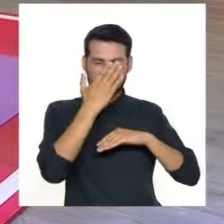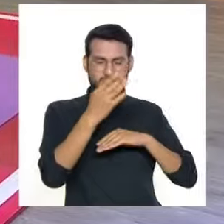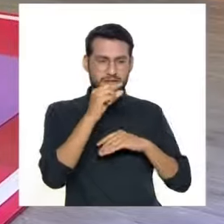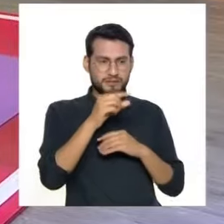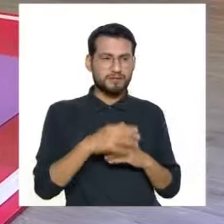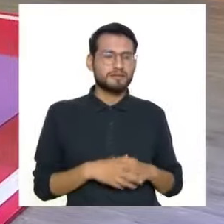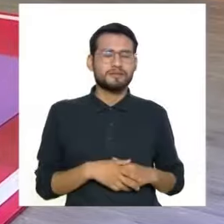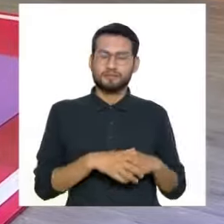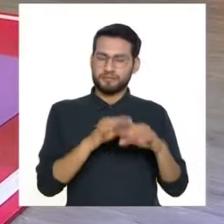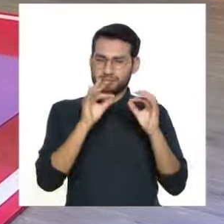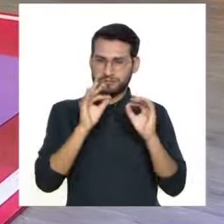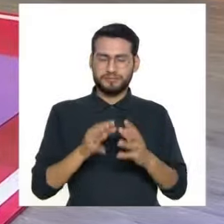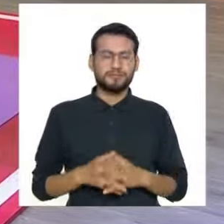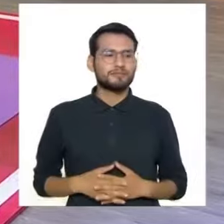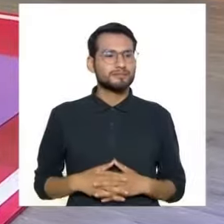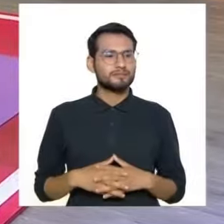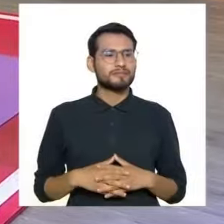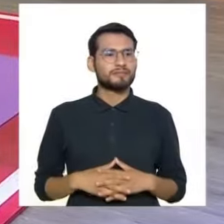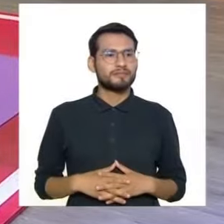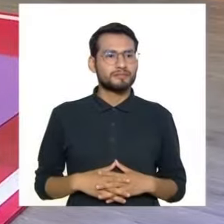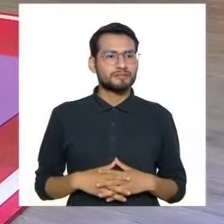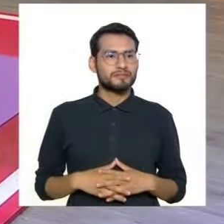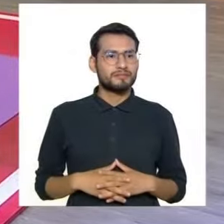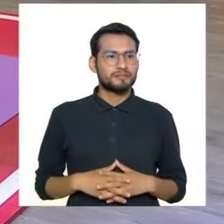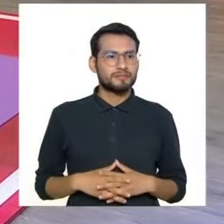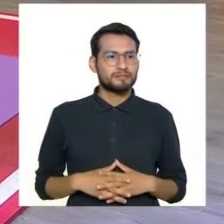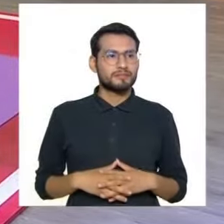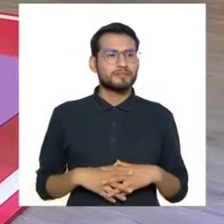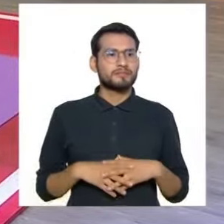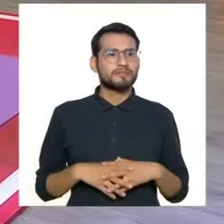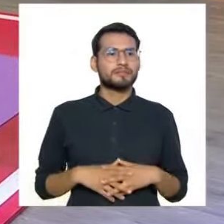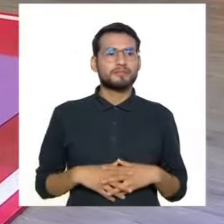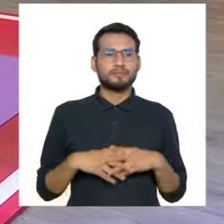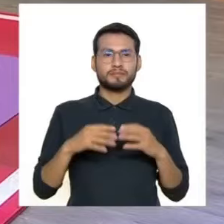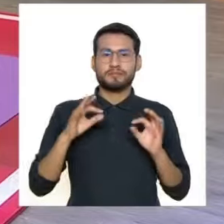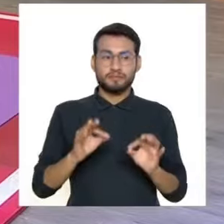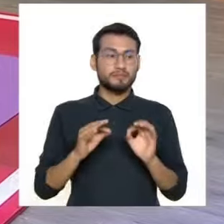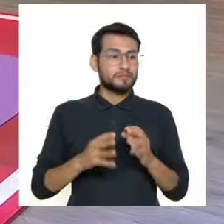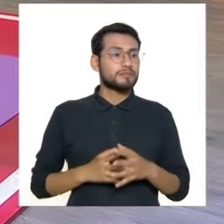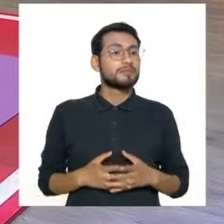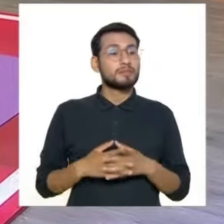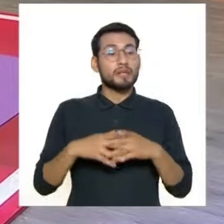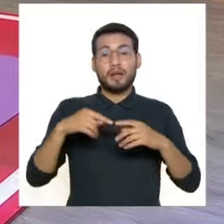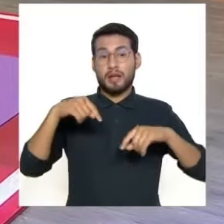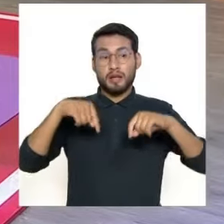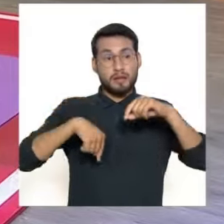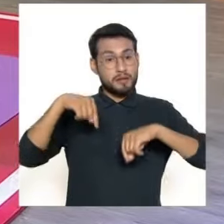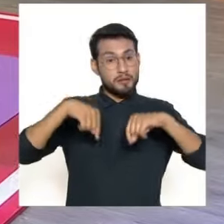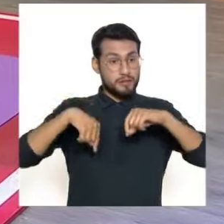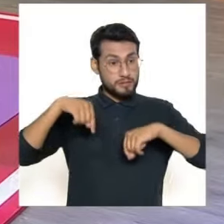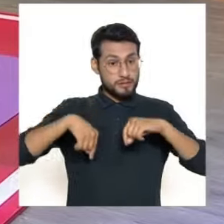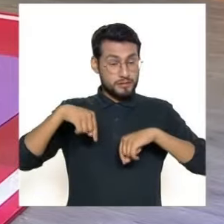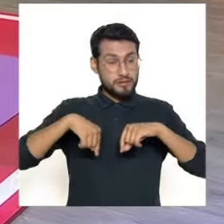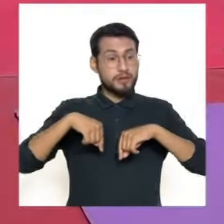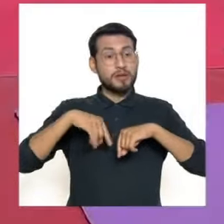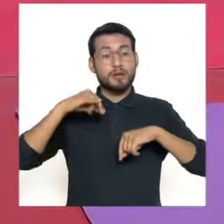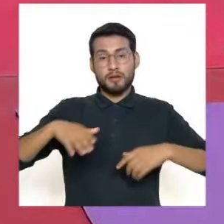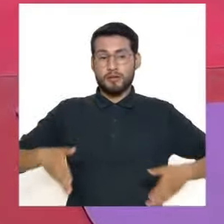poquito ahí está p un poquito más atrás para no chocar para no chocarse Entonces vamos a separar los pies al ancho de las